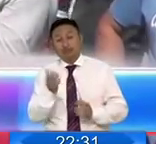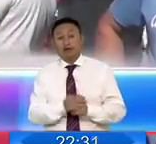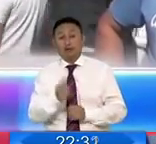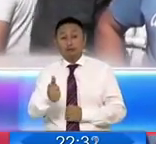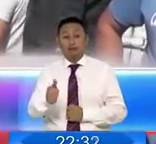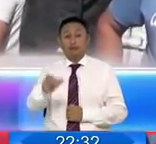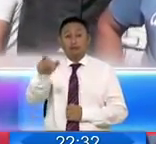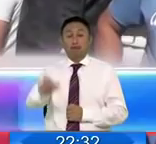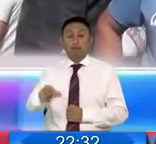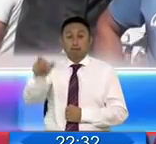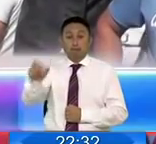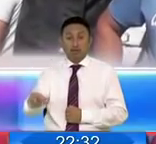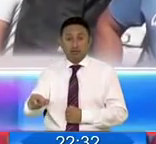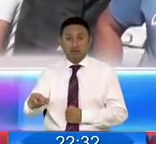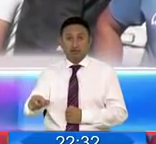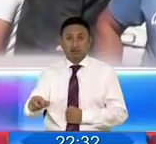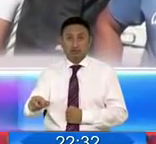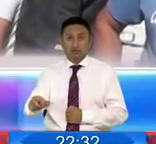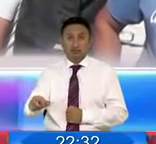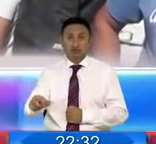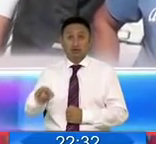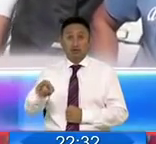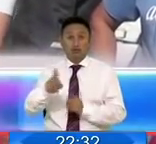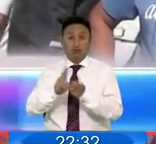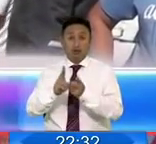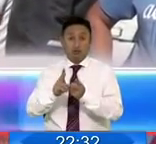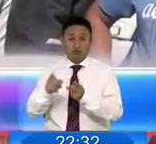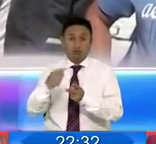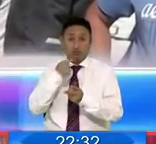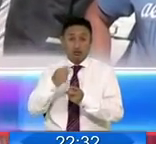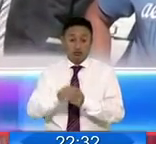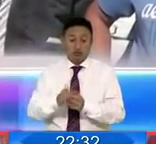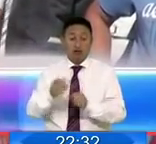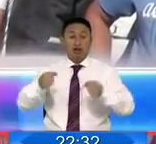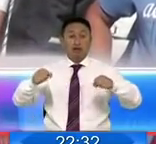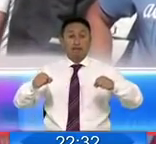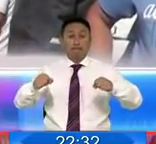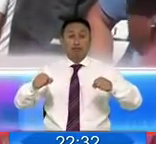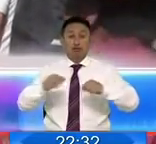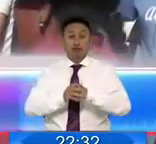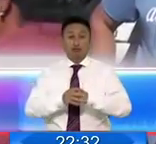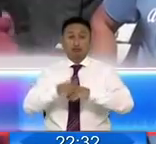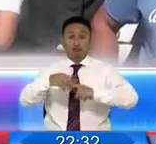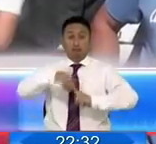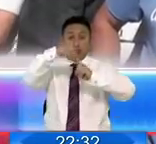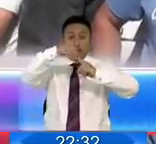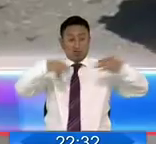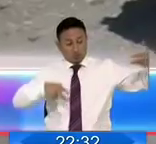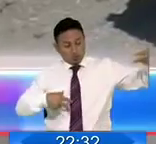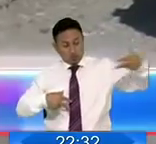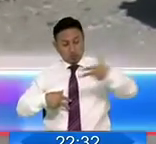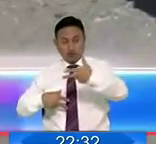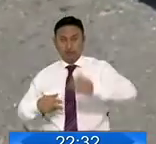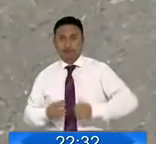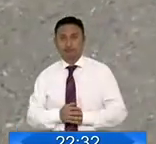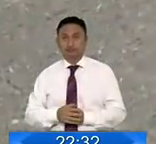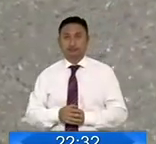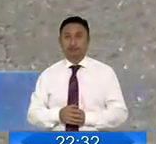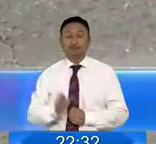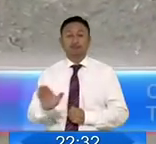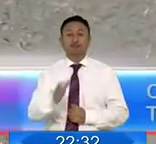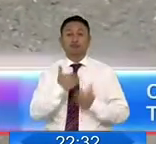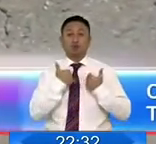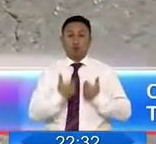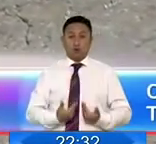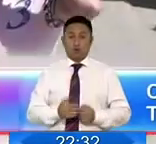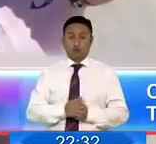según los vecinos del sector, indican que la moto es quien venía por la vía principal. El cuerpo del desafortunado